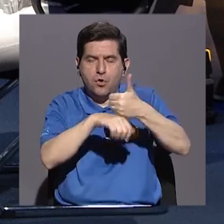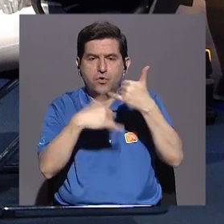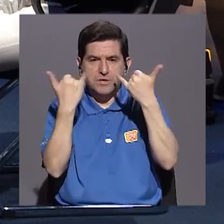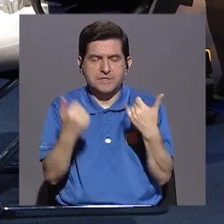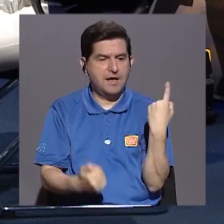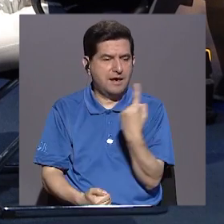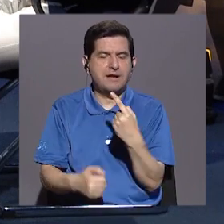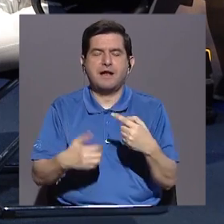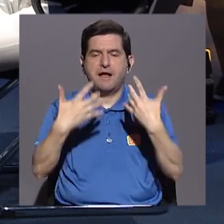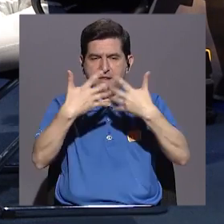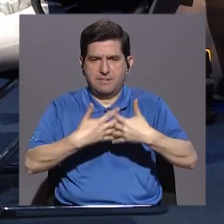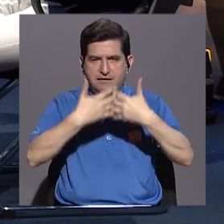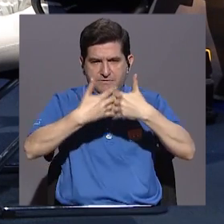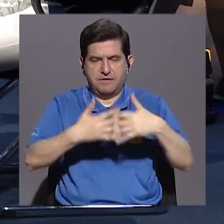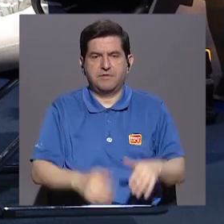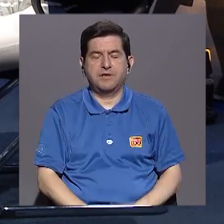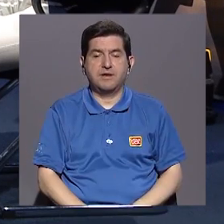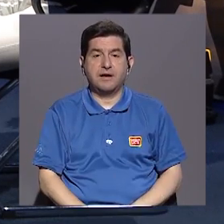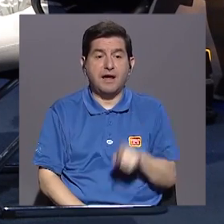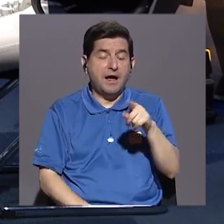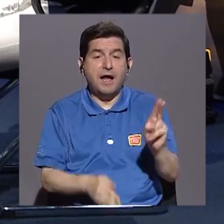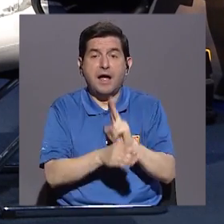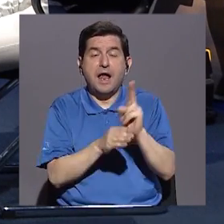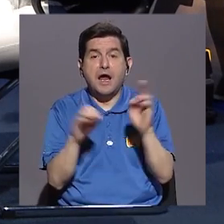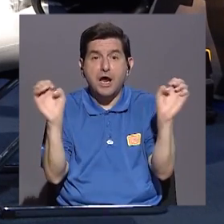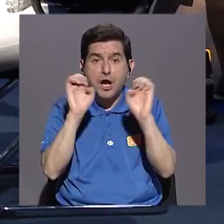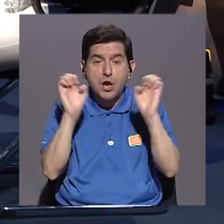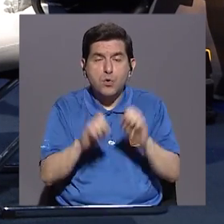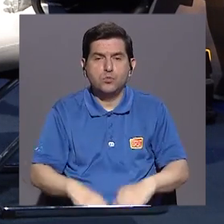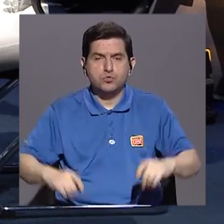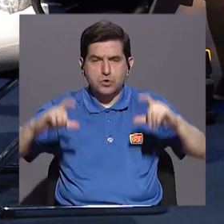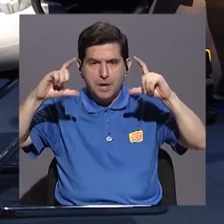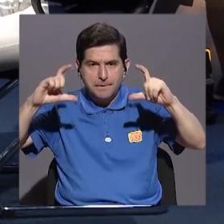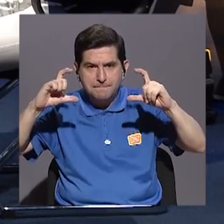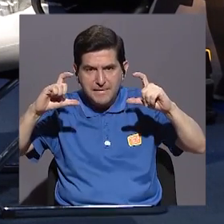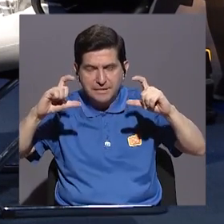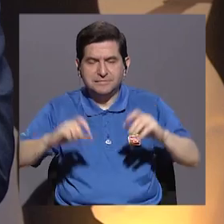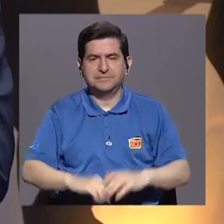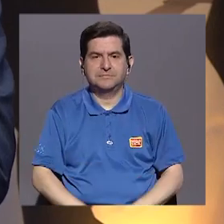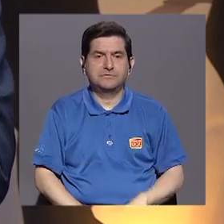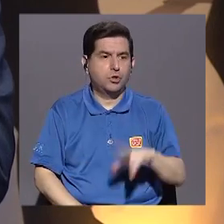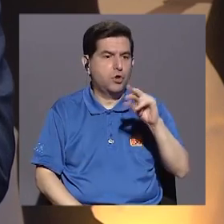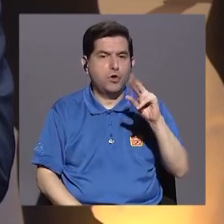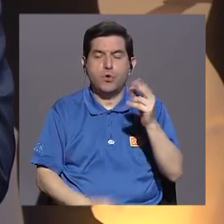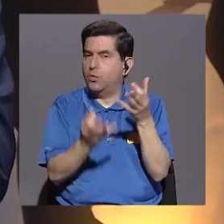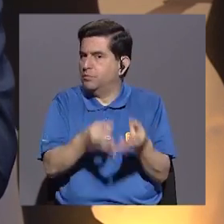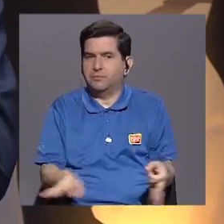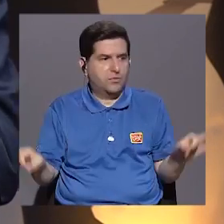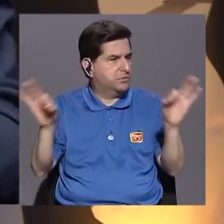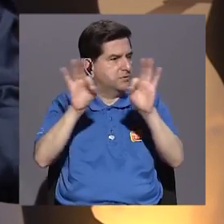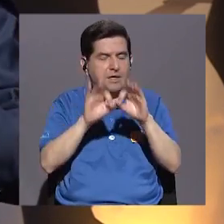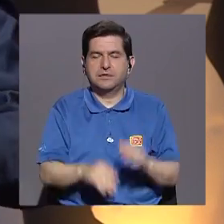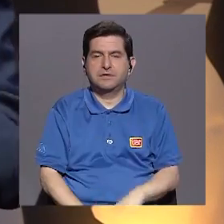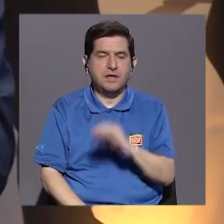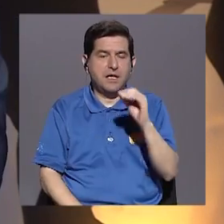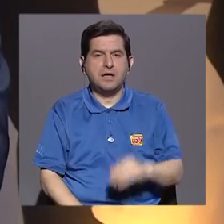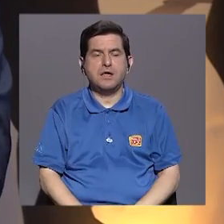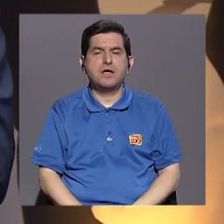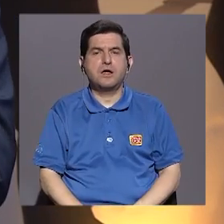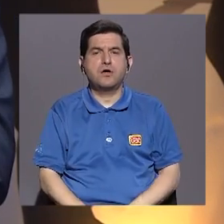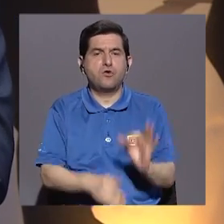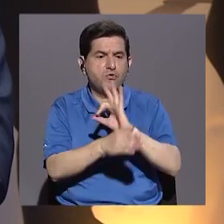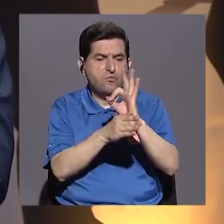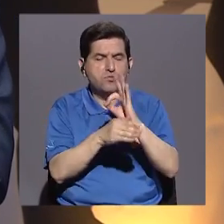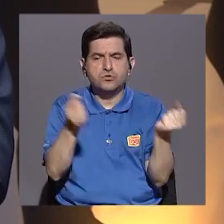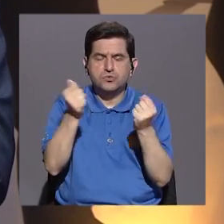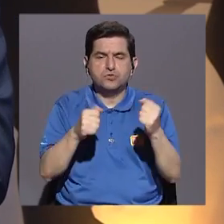por cada uno de los fabricantes de tal forma que el consumo energético de las baterías que tienen los vehículos no sea significativa y la autonomía del vehículo se